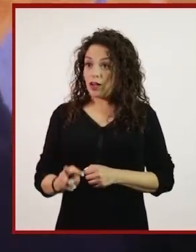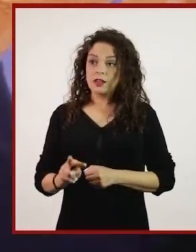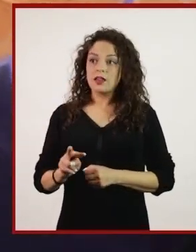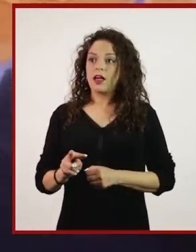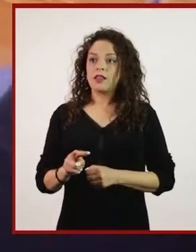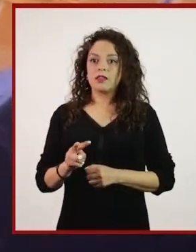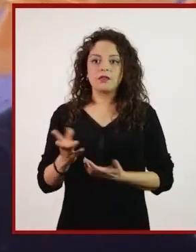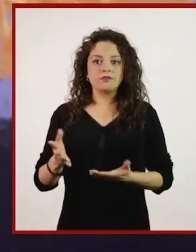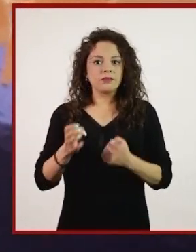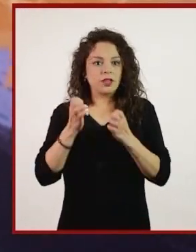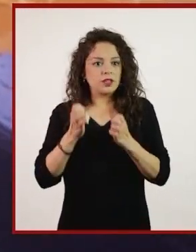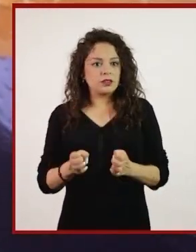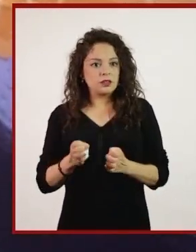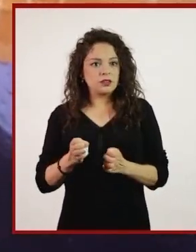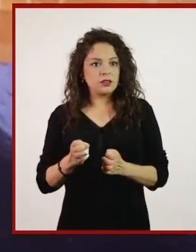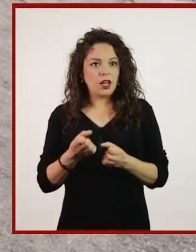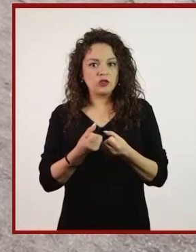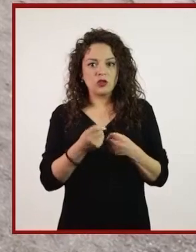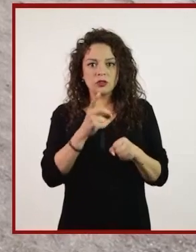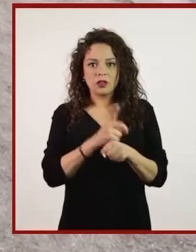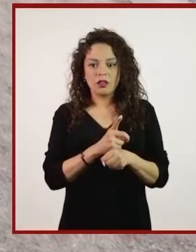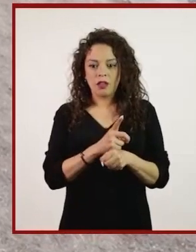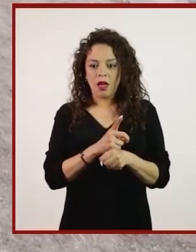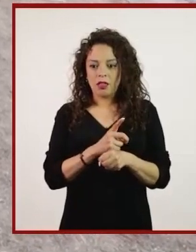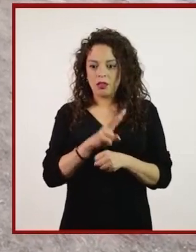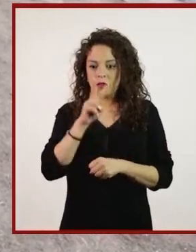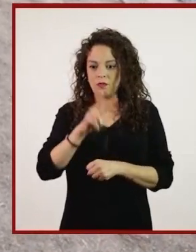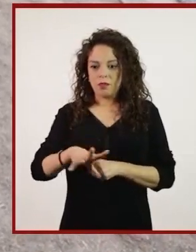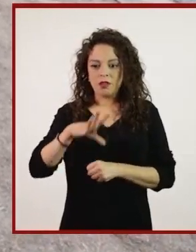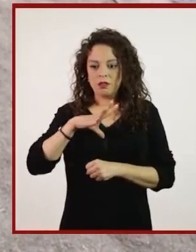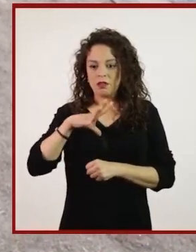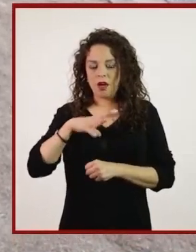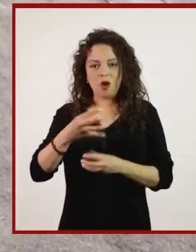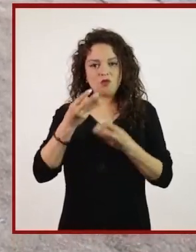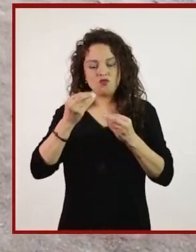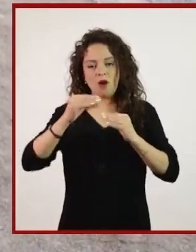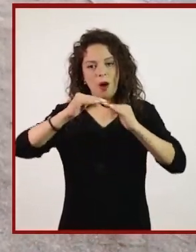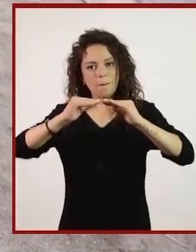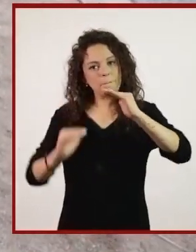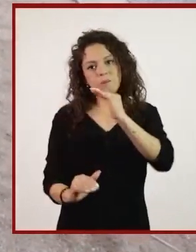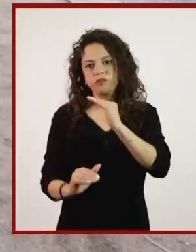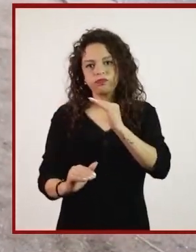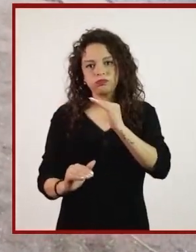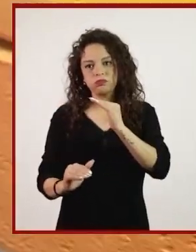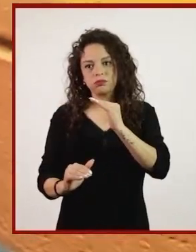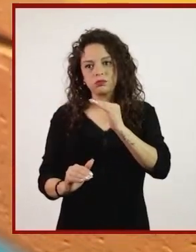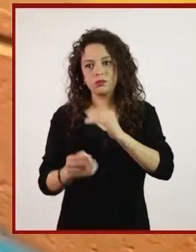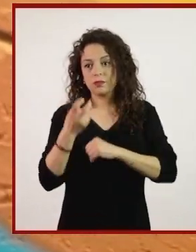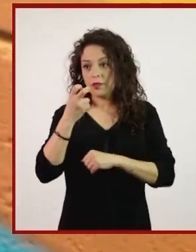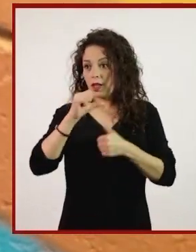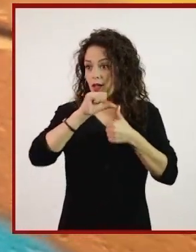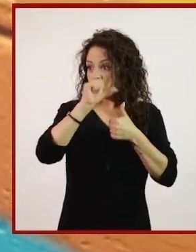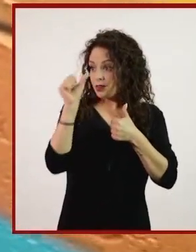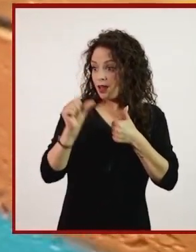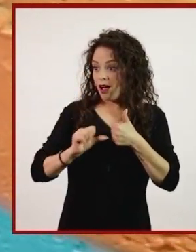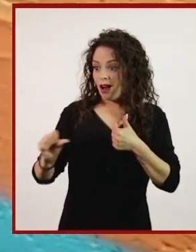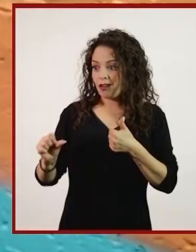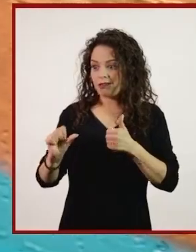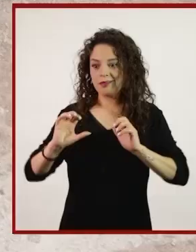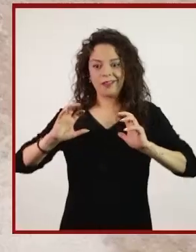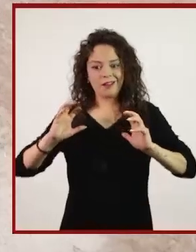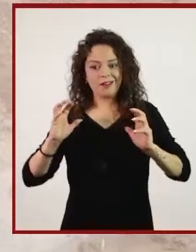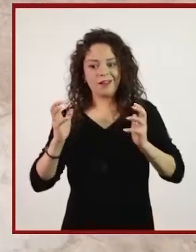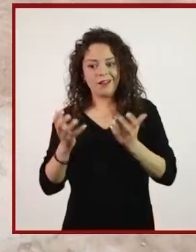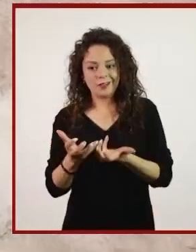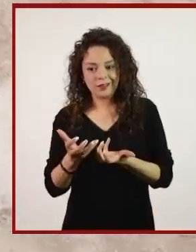estamos completamente, pues estamos en una sociedad fragmentada por desigualdades. Entonces, para mí el arte cumple